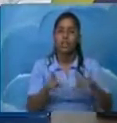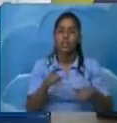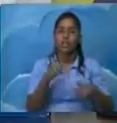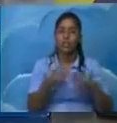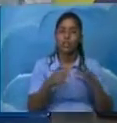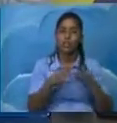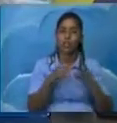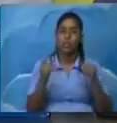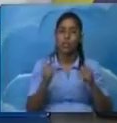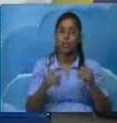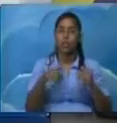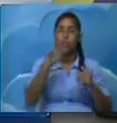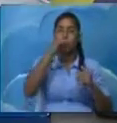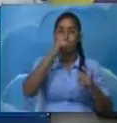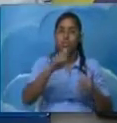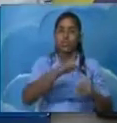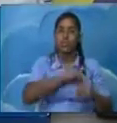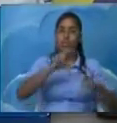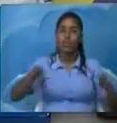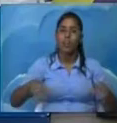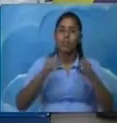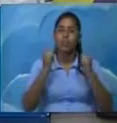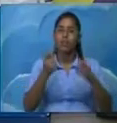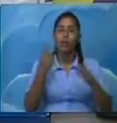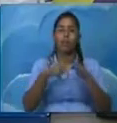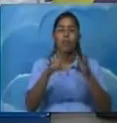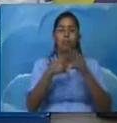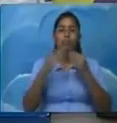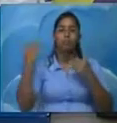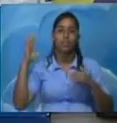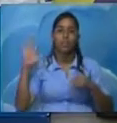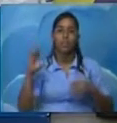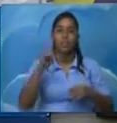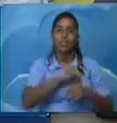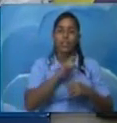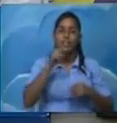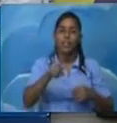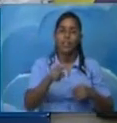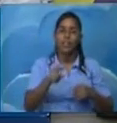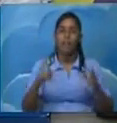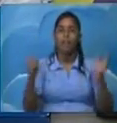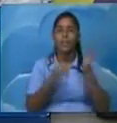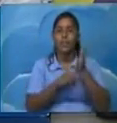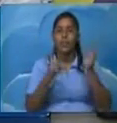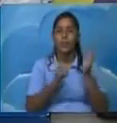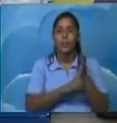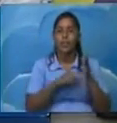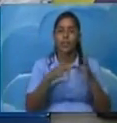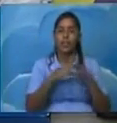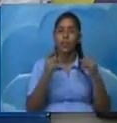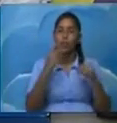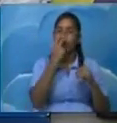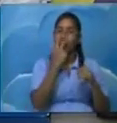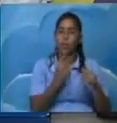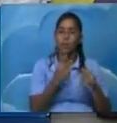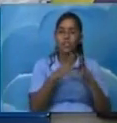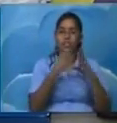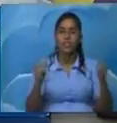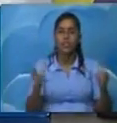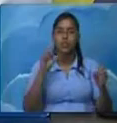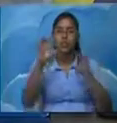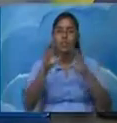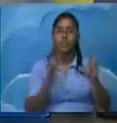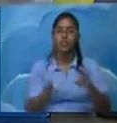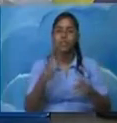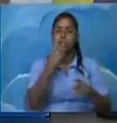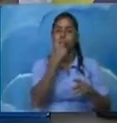cosa. ¿Cuántos años de remisión habrán pasado desde que han endeudado a los pobrecitos países? Y